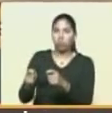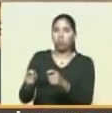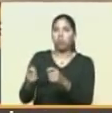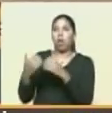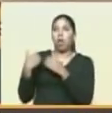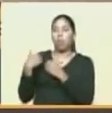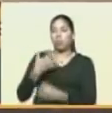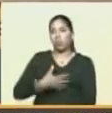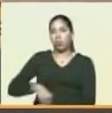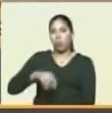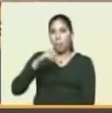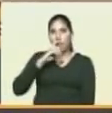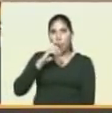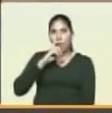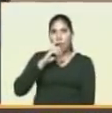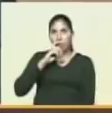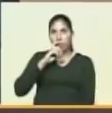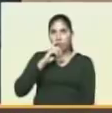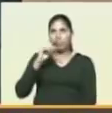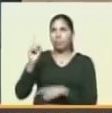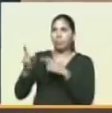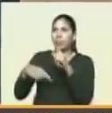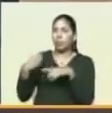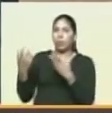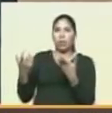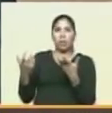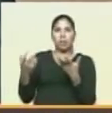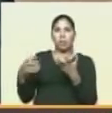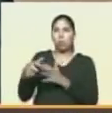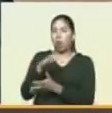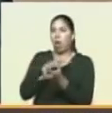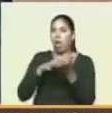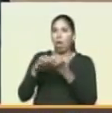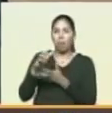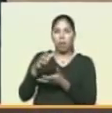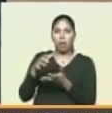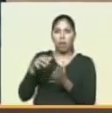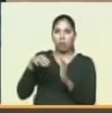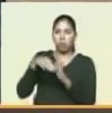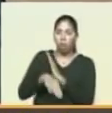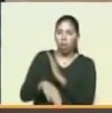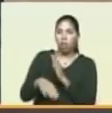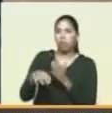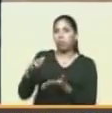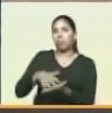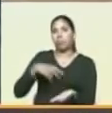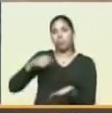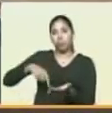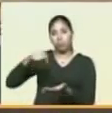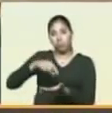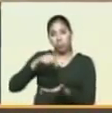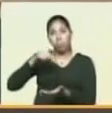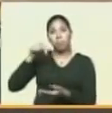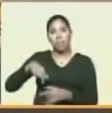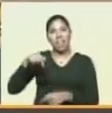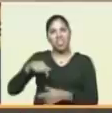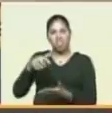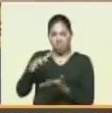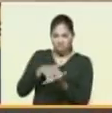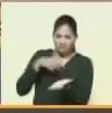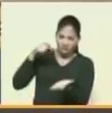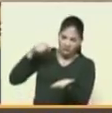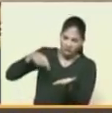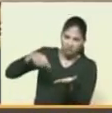hemos sido sometidos, el tema agrícola al cual queremos aterrizar. La agricultura, que